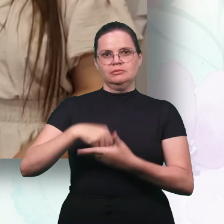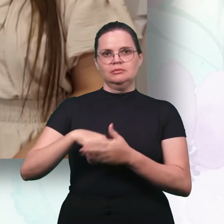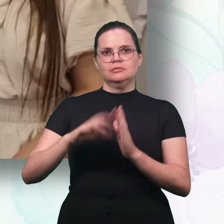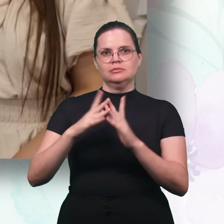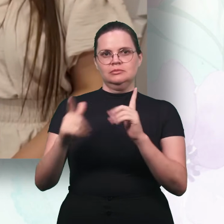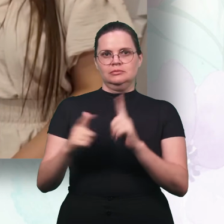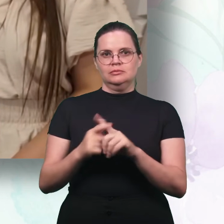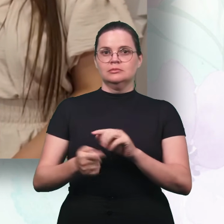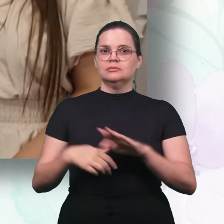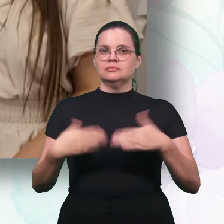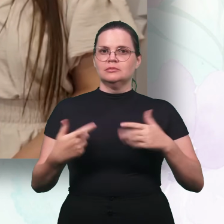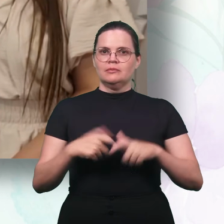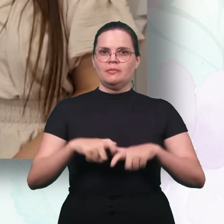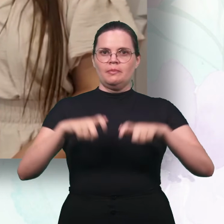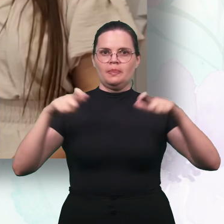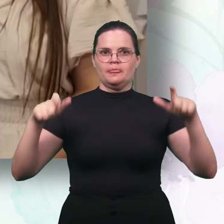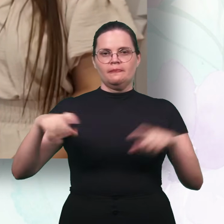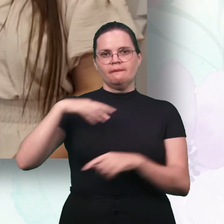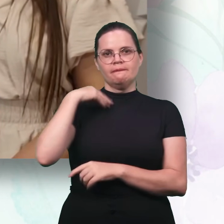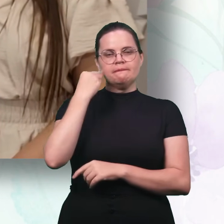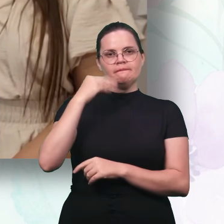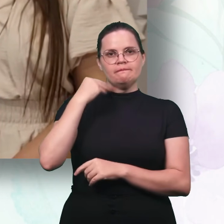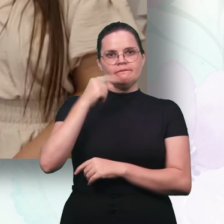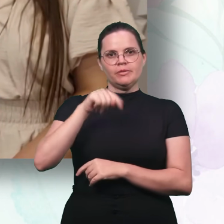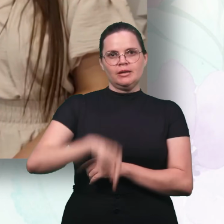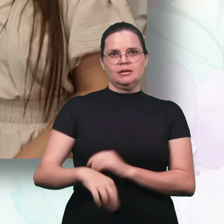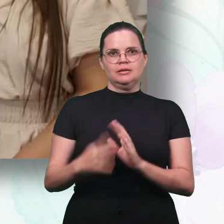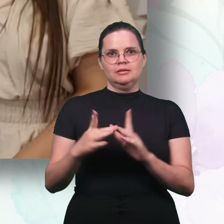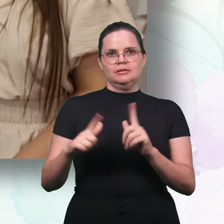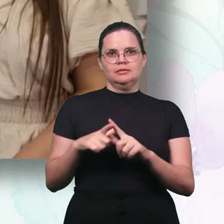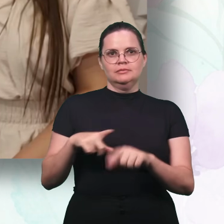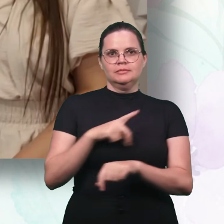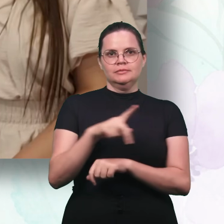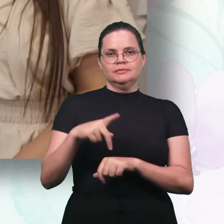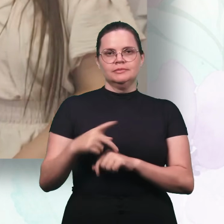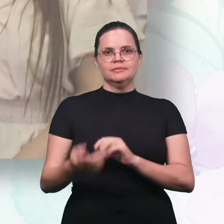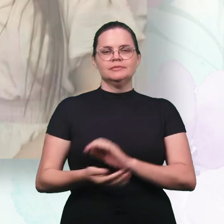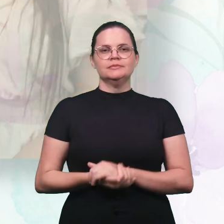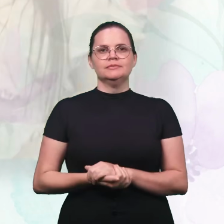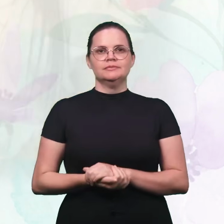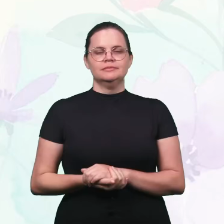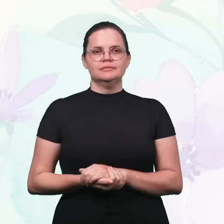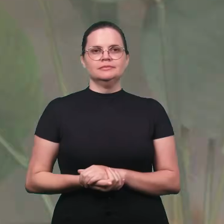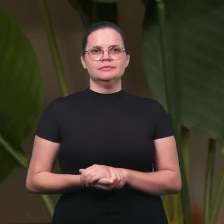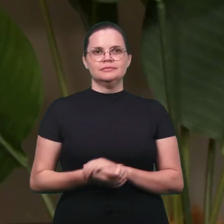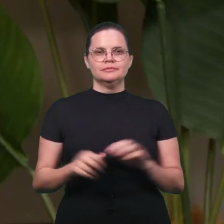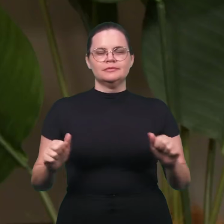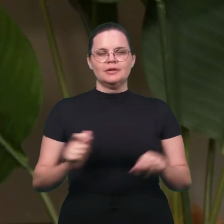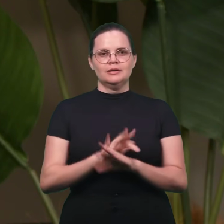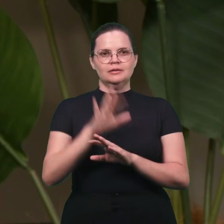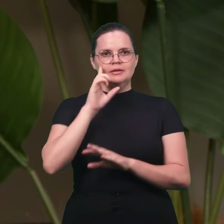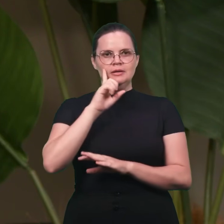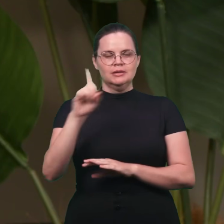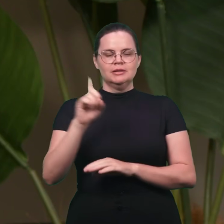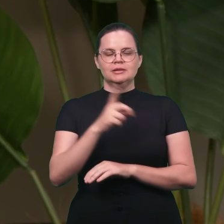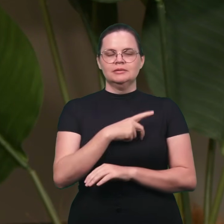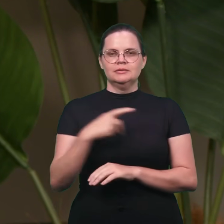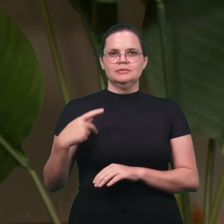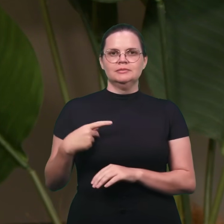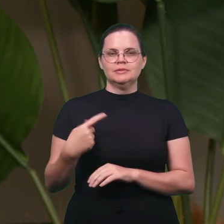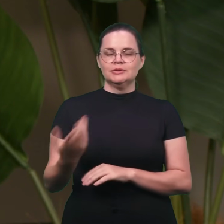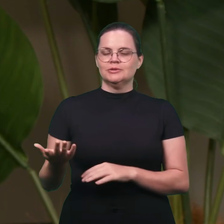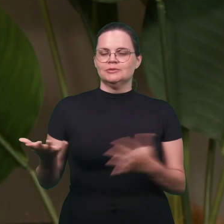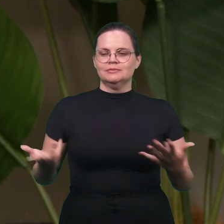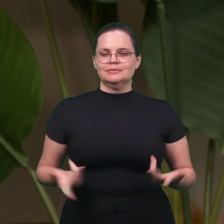Entonces, es el crecimiento, es la experiencia nuestra como obra acá en nuestro país. Glória a Deus,